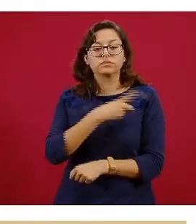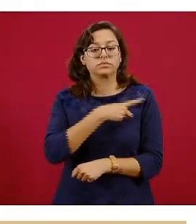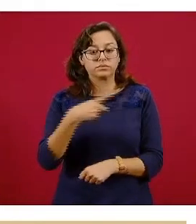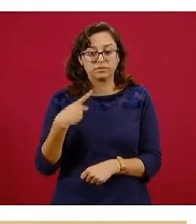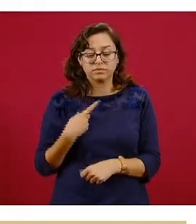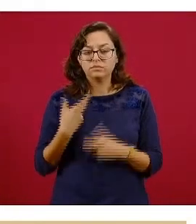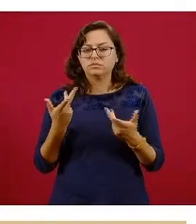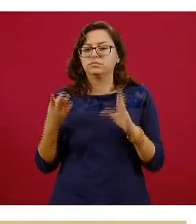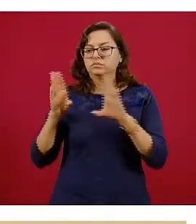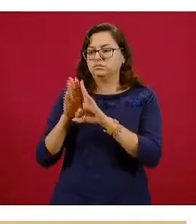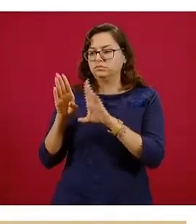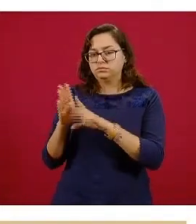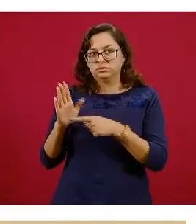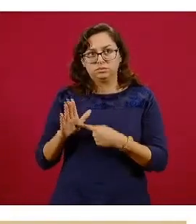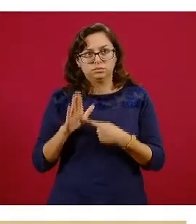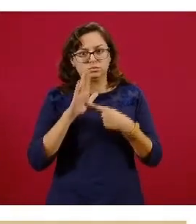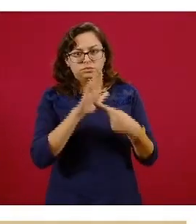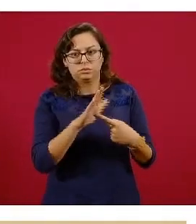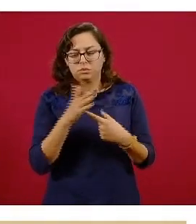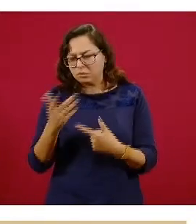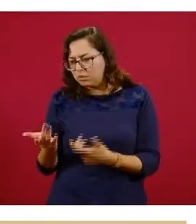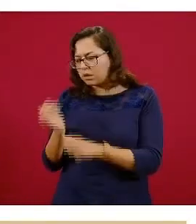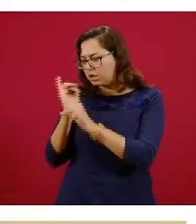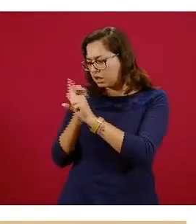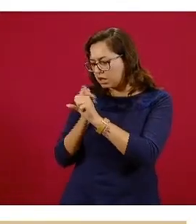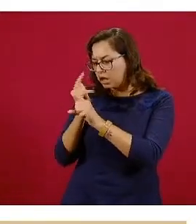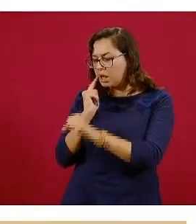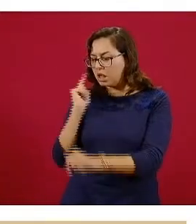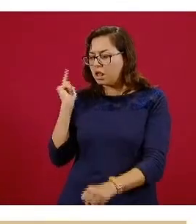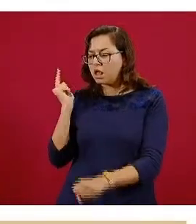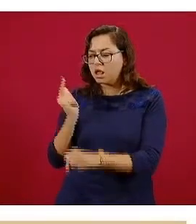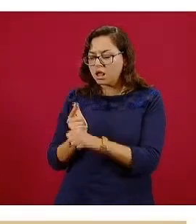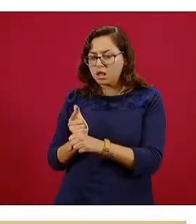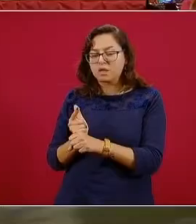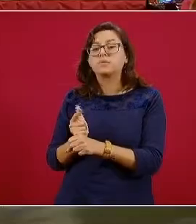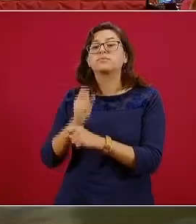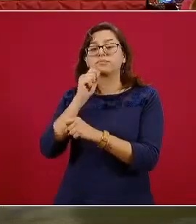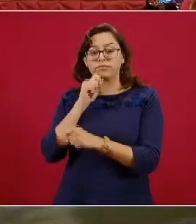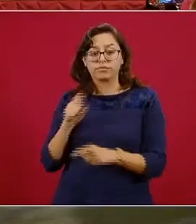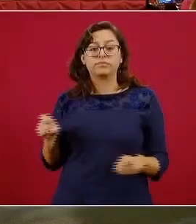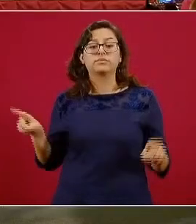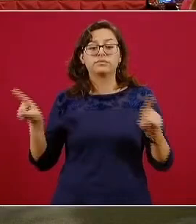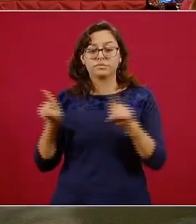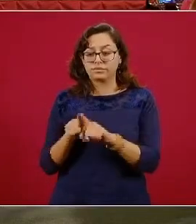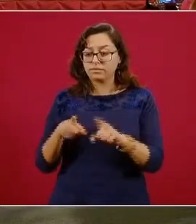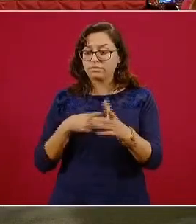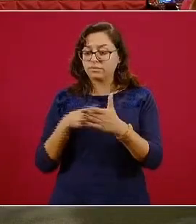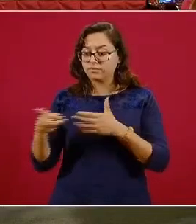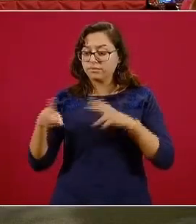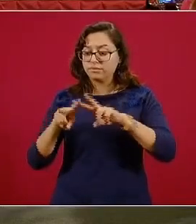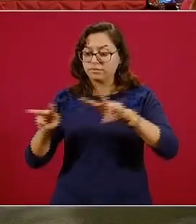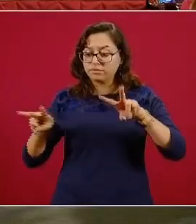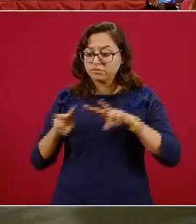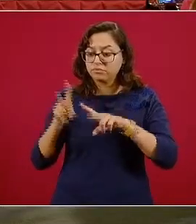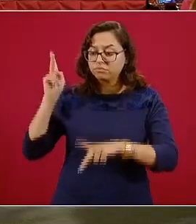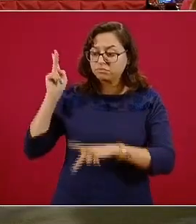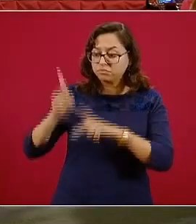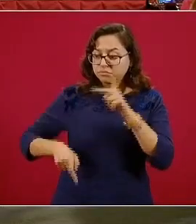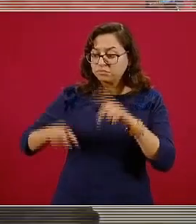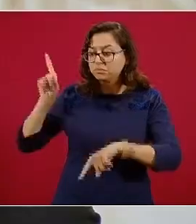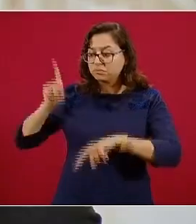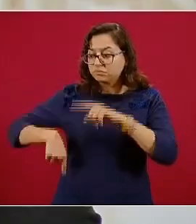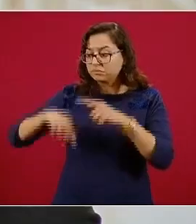los hechos, la realización de un diagnóstico inicial y la identificación de los derechos vulnerados o